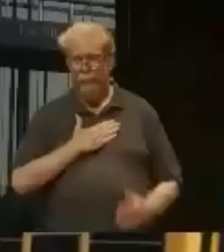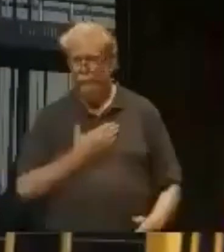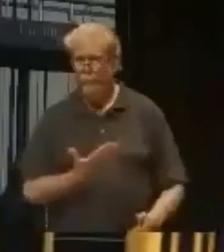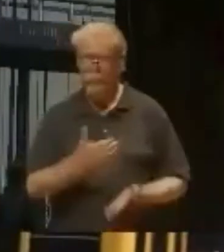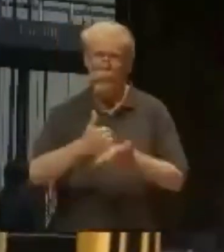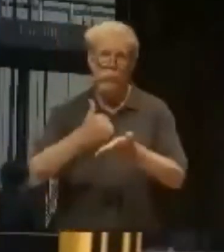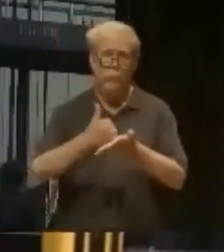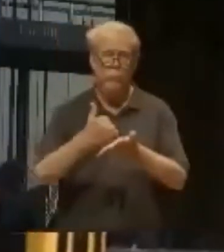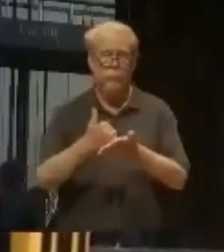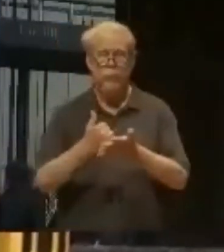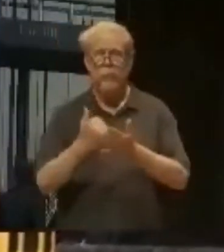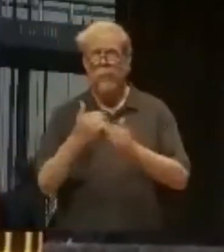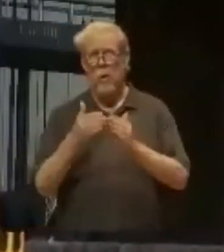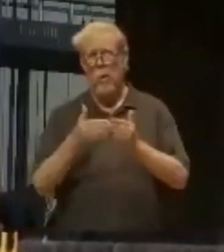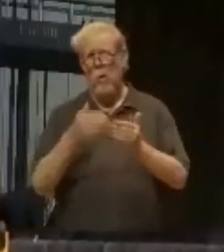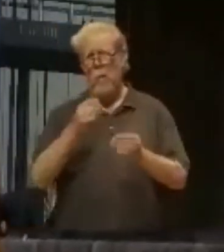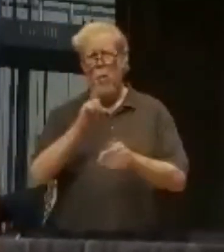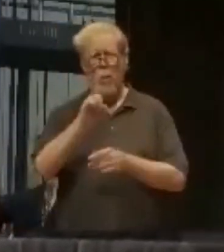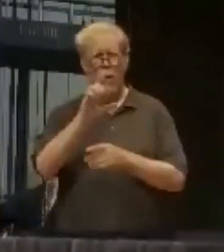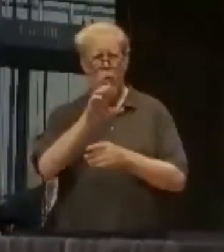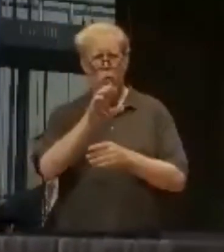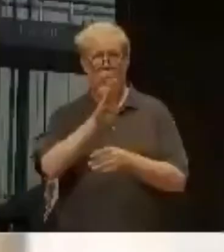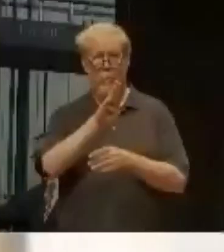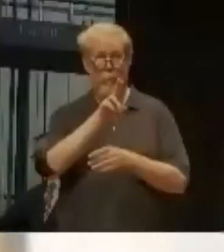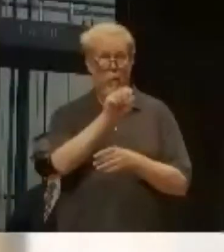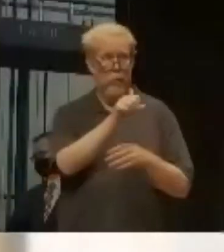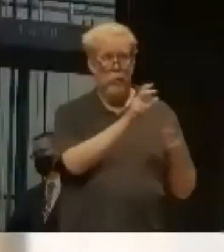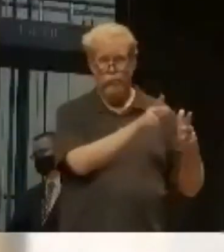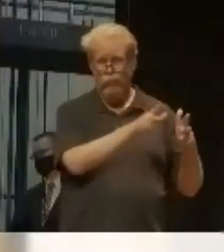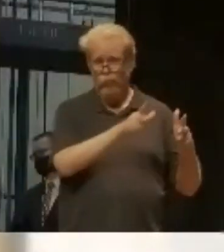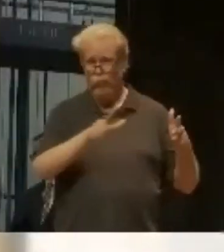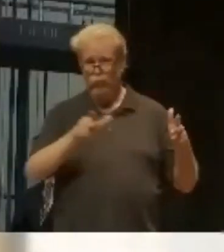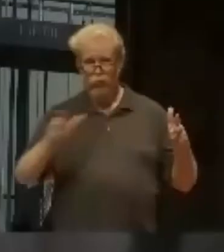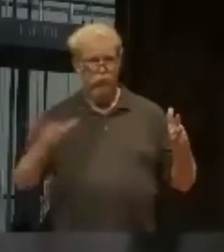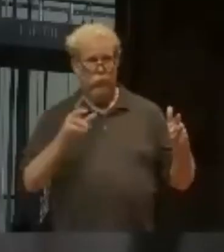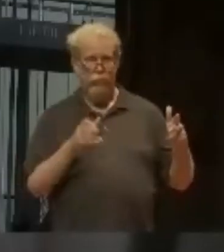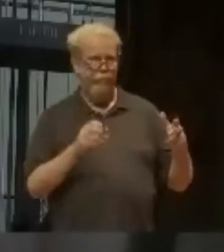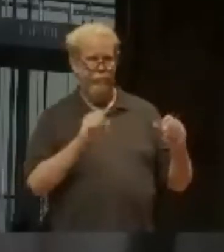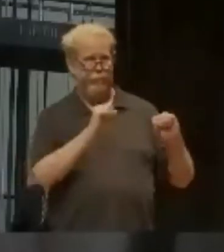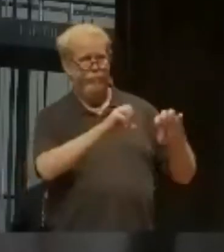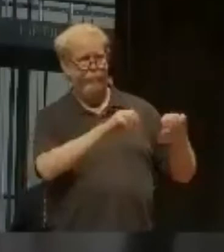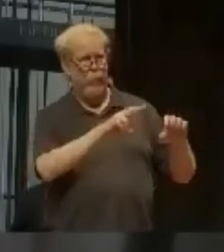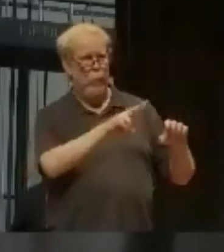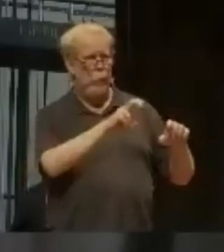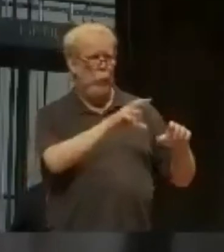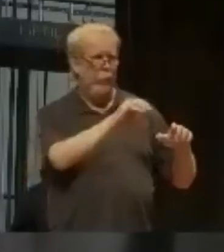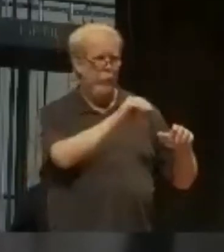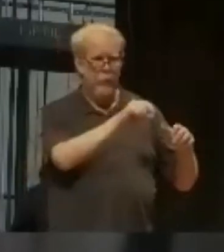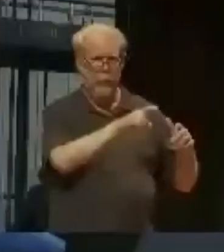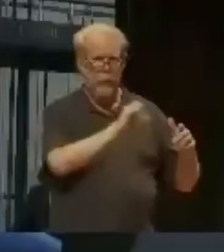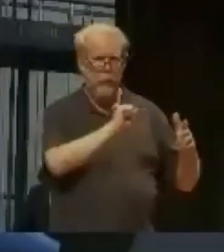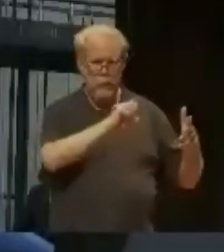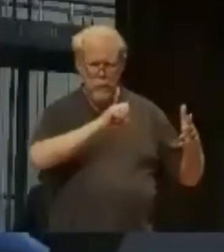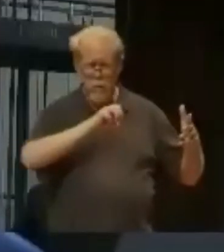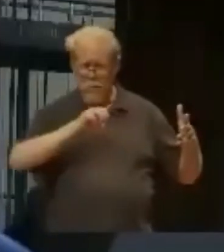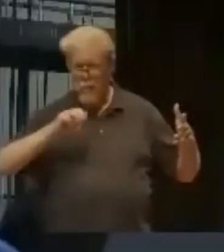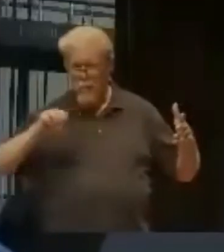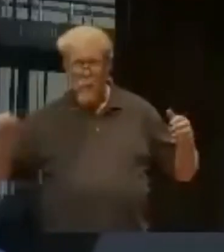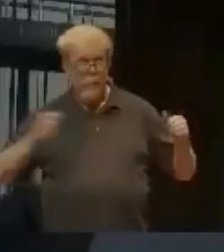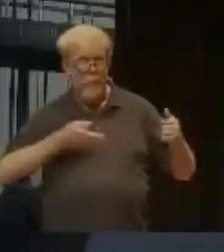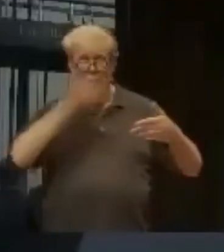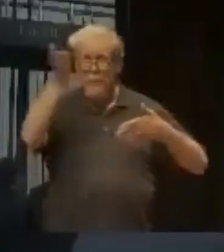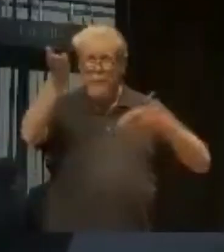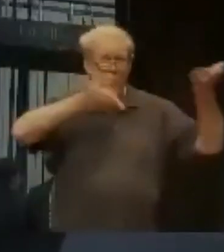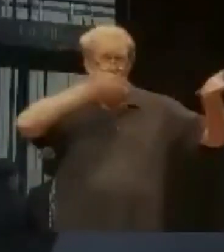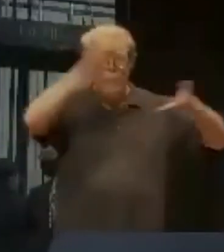ayudar. Casi que tuvimos 100 buses escolares que se dedicaron a entregar comidas alimenticias. Cada uno entregaba alrededor de